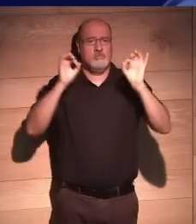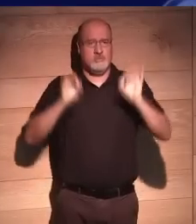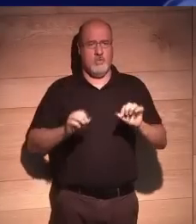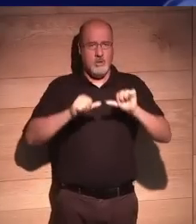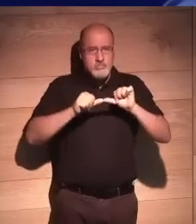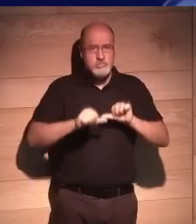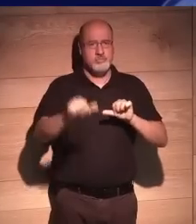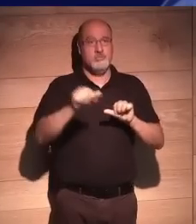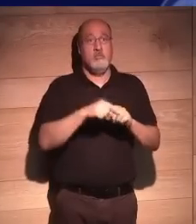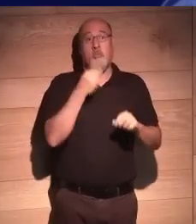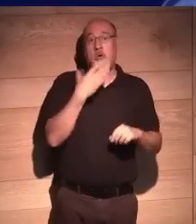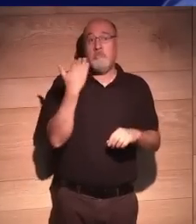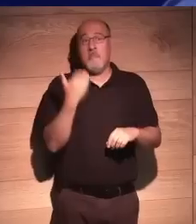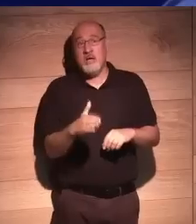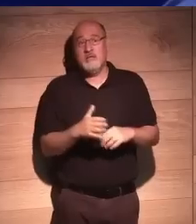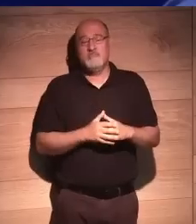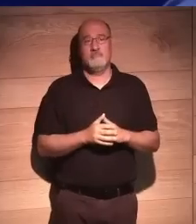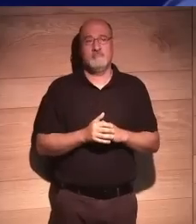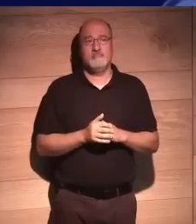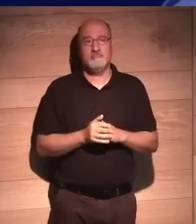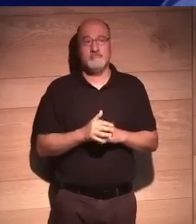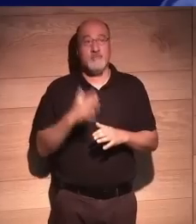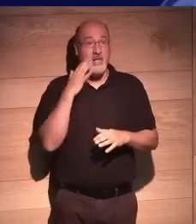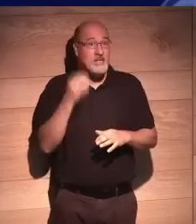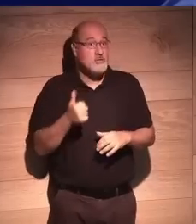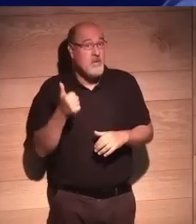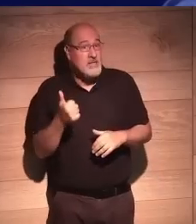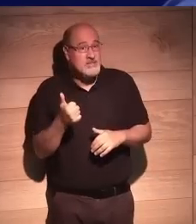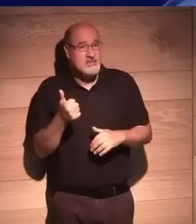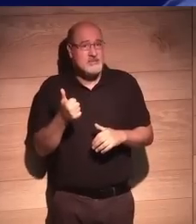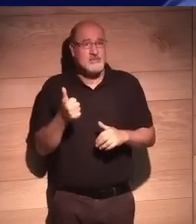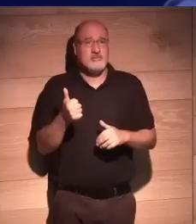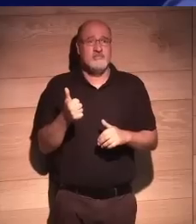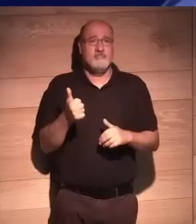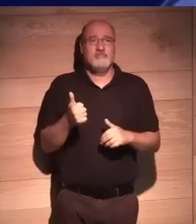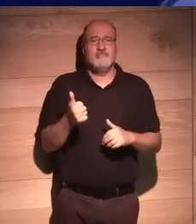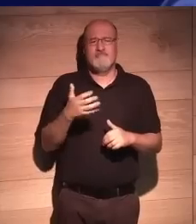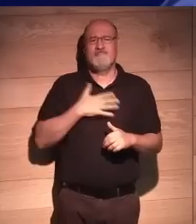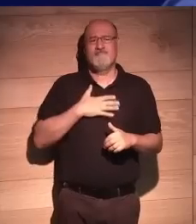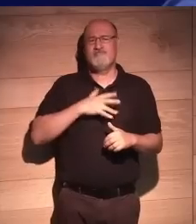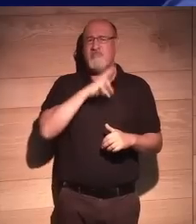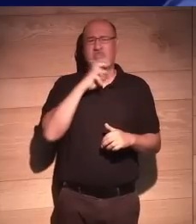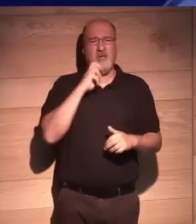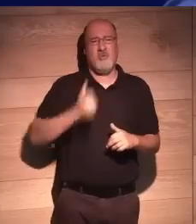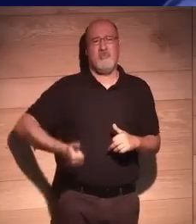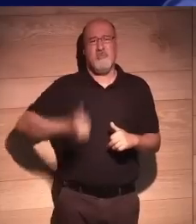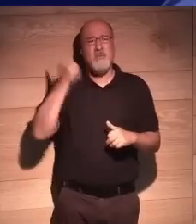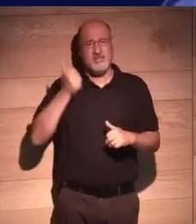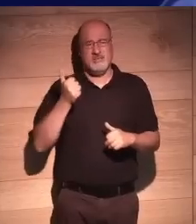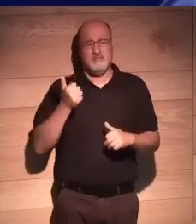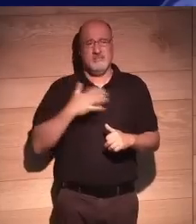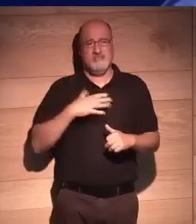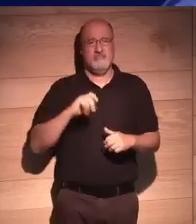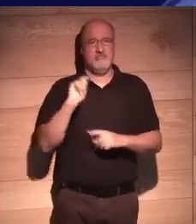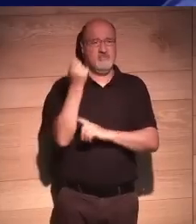es bueno, es malo? Hombre, yo creo que donde hay más riesgo, hay más valor, de alguna manera, ¿no? Dice, te puedes